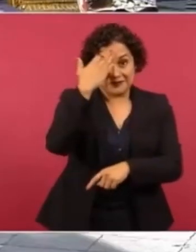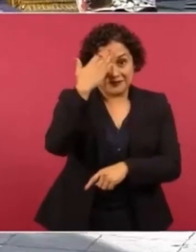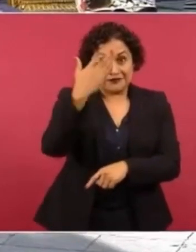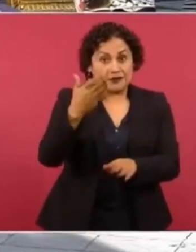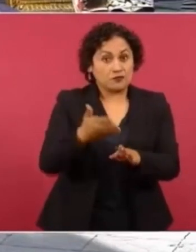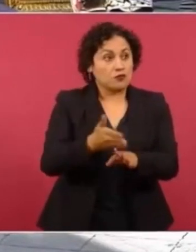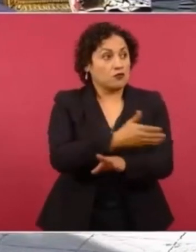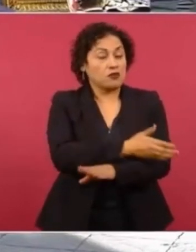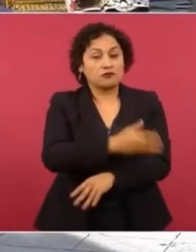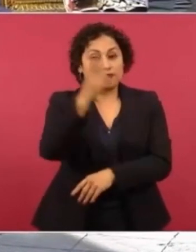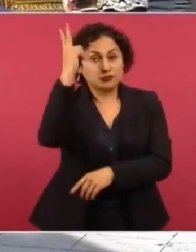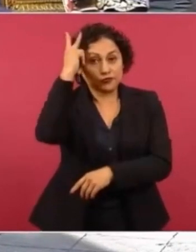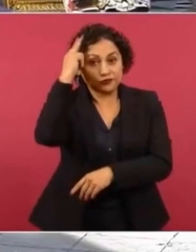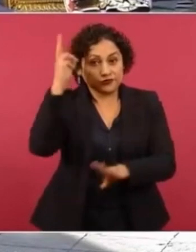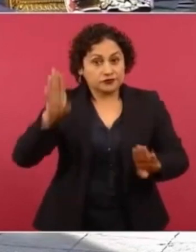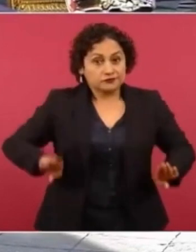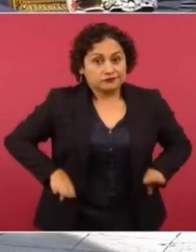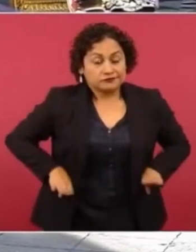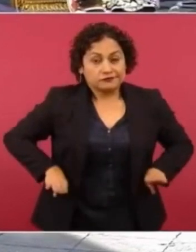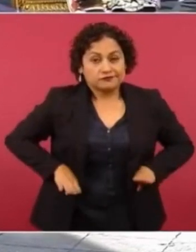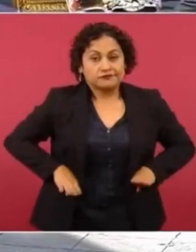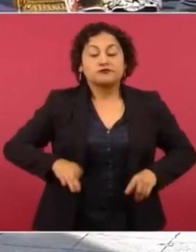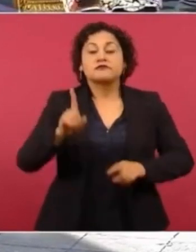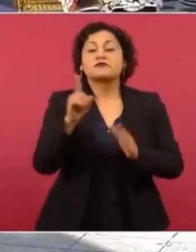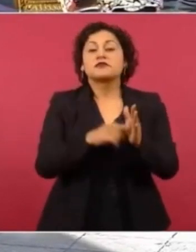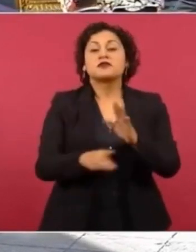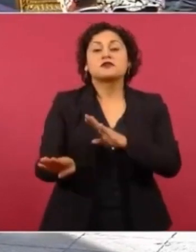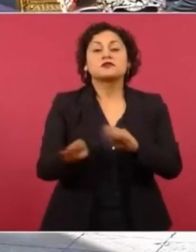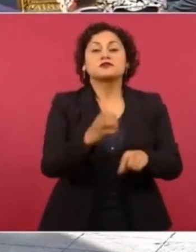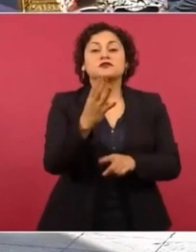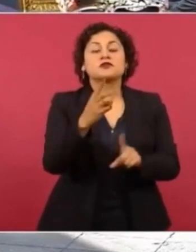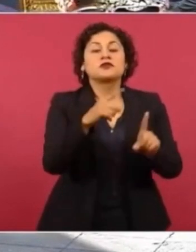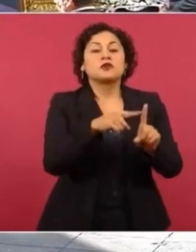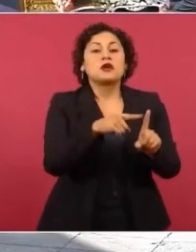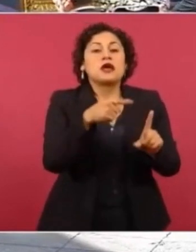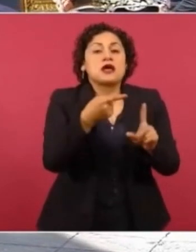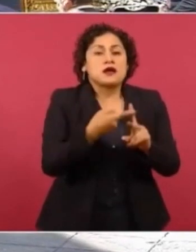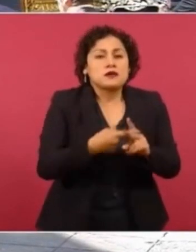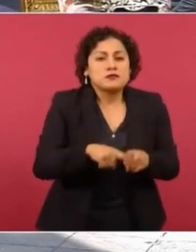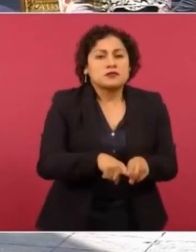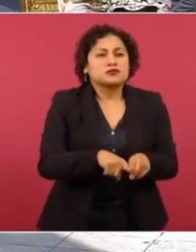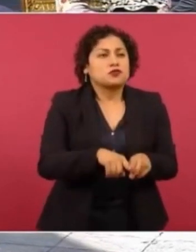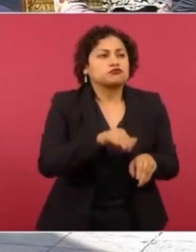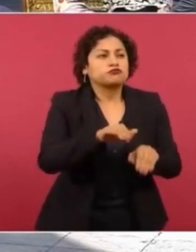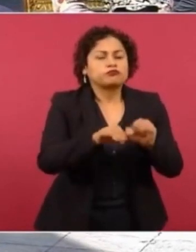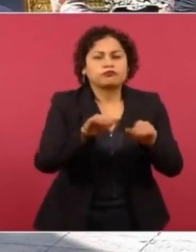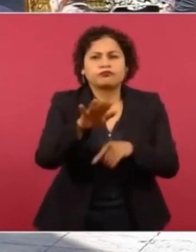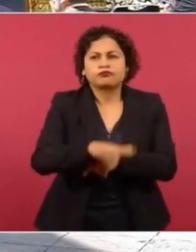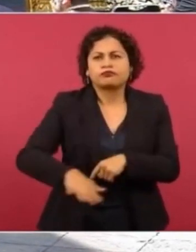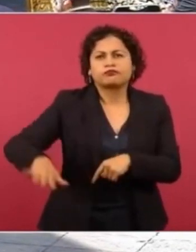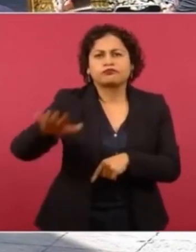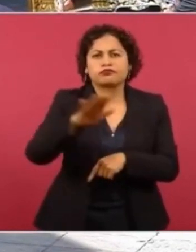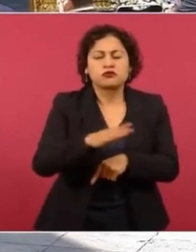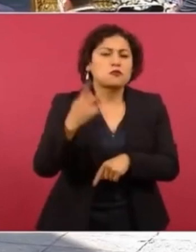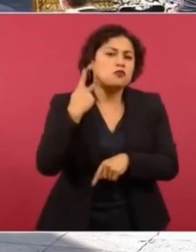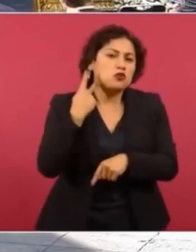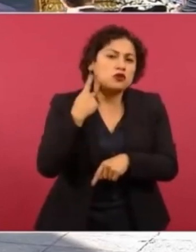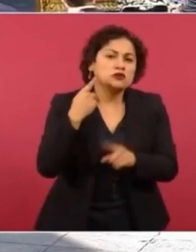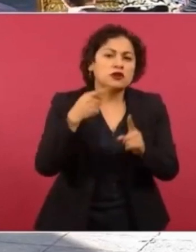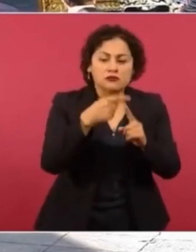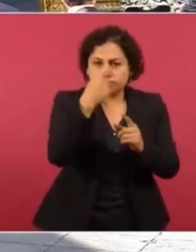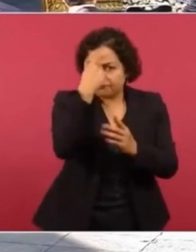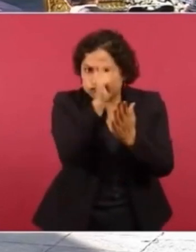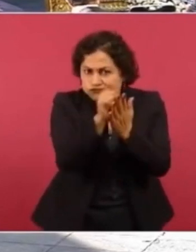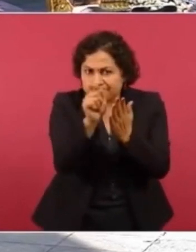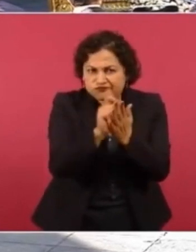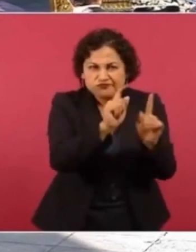desde 1904 Madero comenzó su trayectoria política participó en elecciones municipales y publicó artículos que